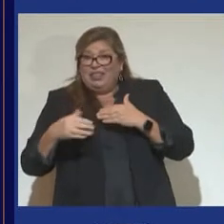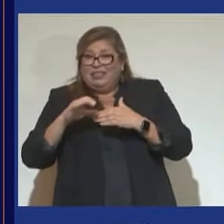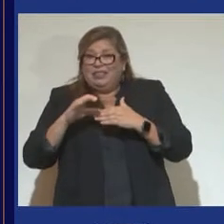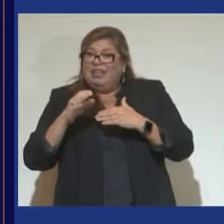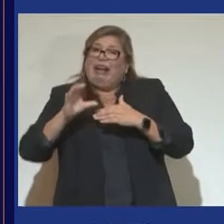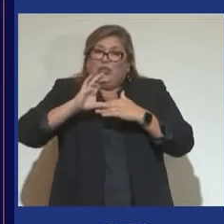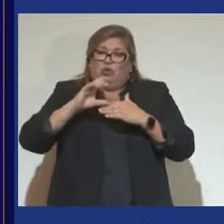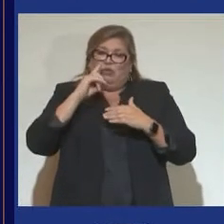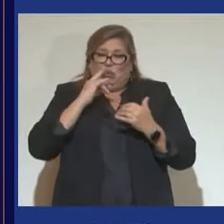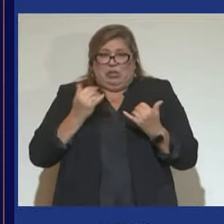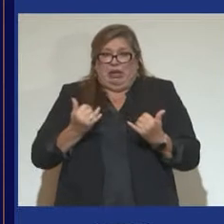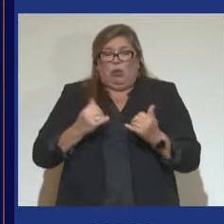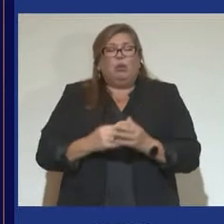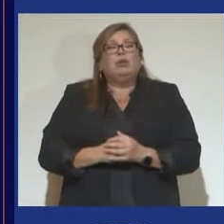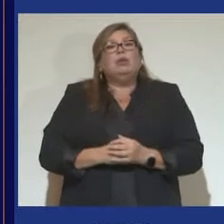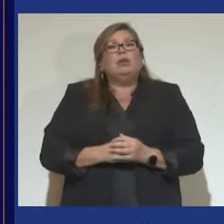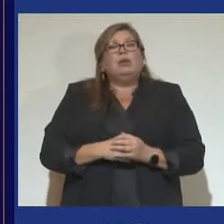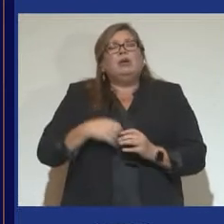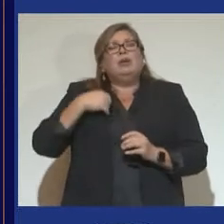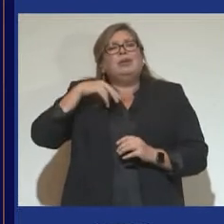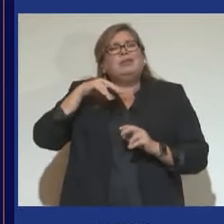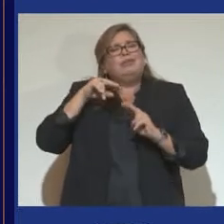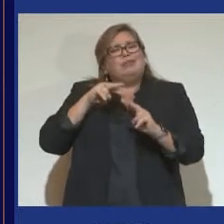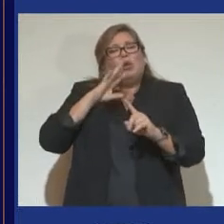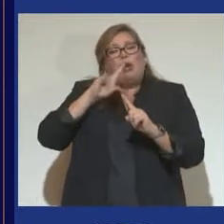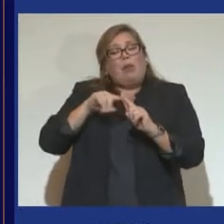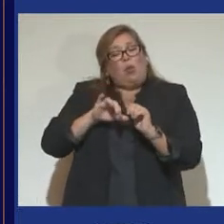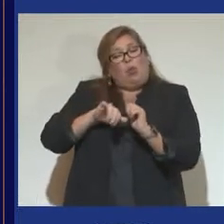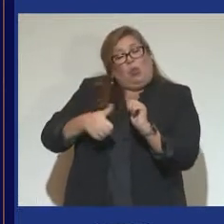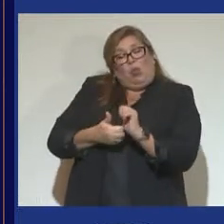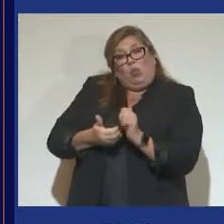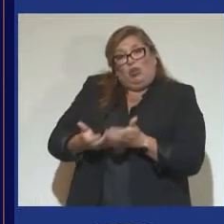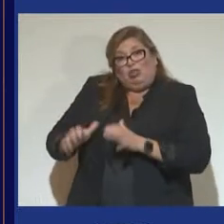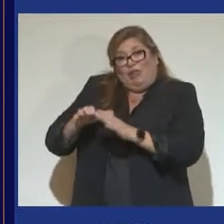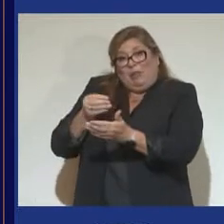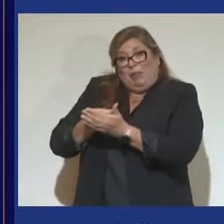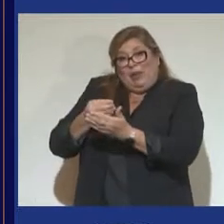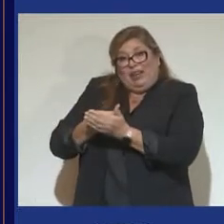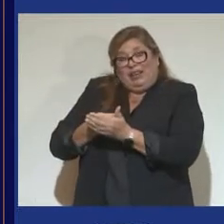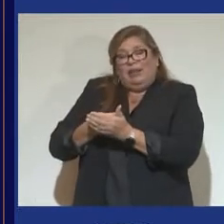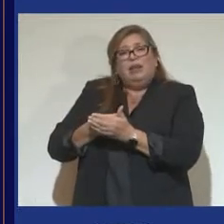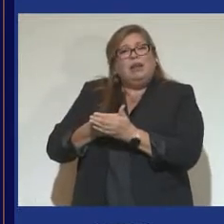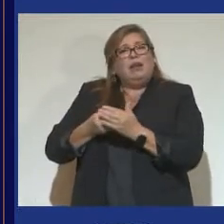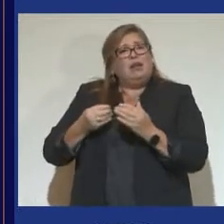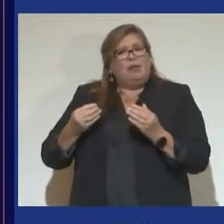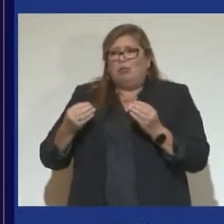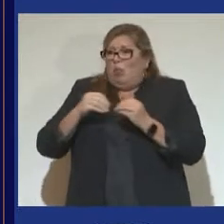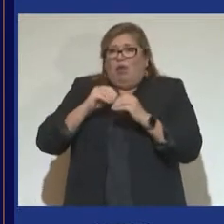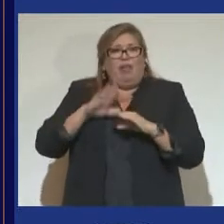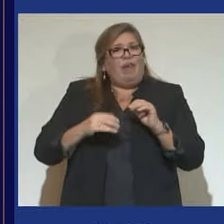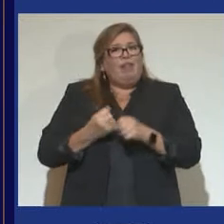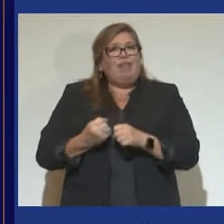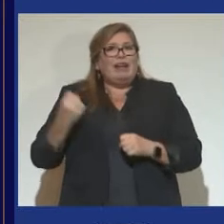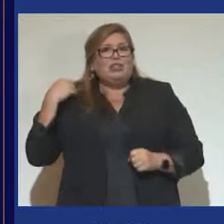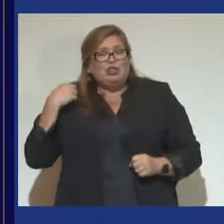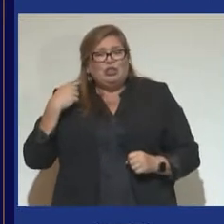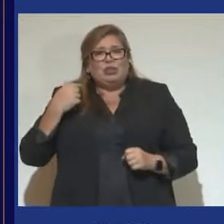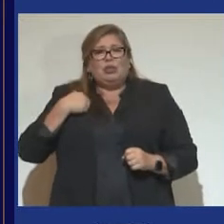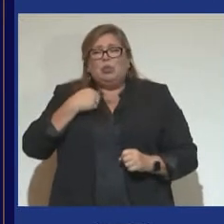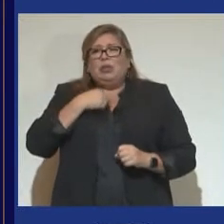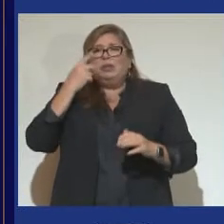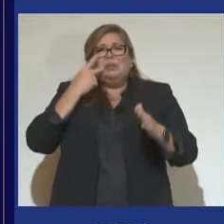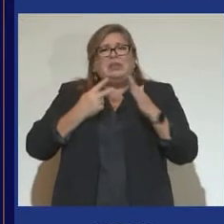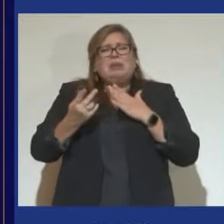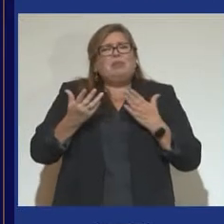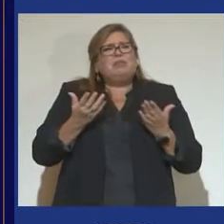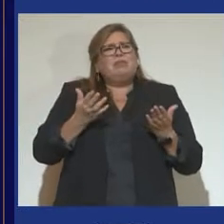vamos a ver las reservas que tenemos una vez más las reservas están más altas que el año pasado a esta altura